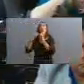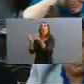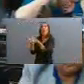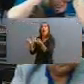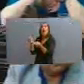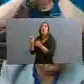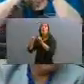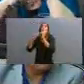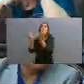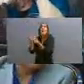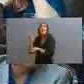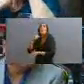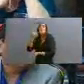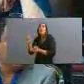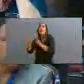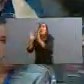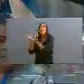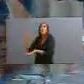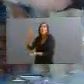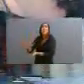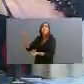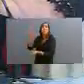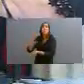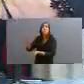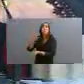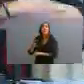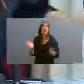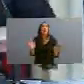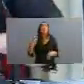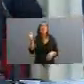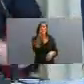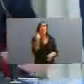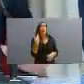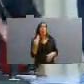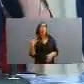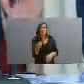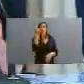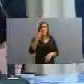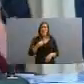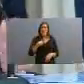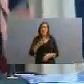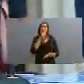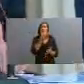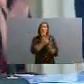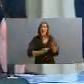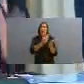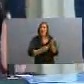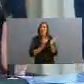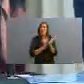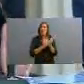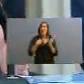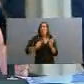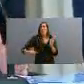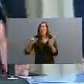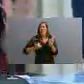nadie, salvo mi declaración jurada, nadie puede conseguir la declaración jurada de nadie en este país. Con lo cual creo que con esto también